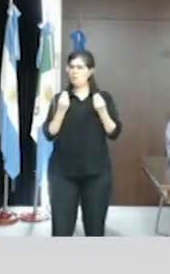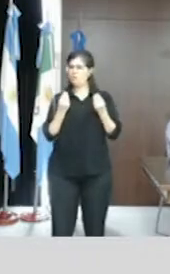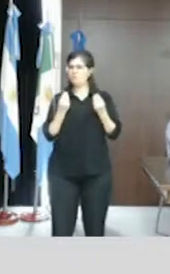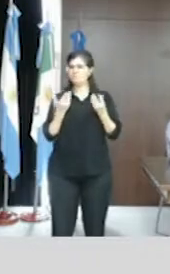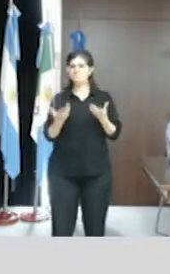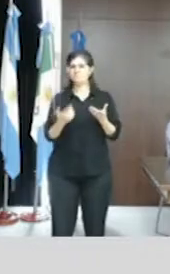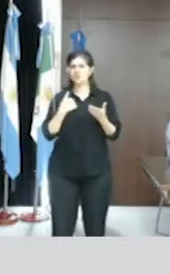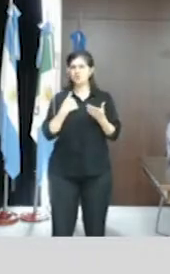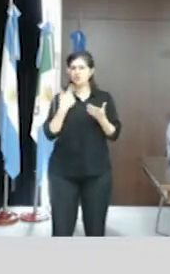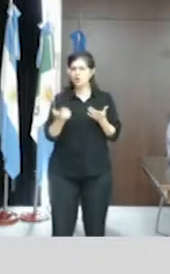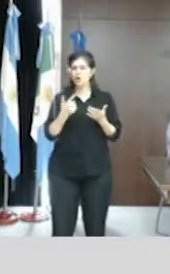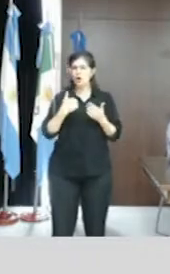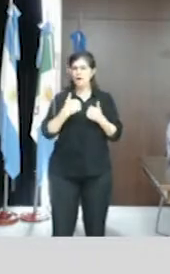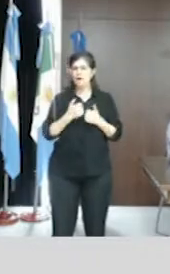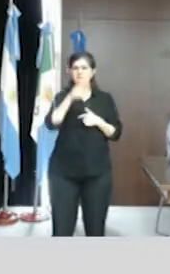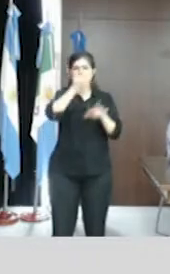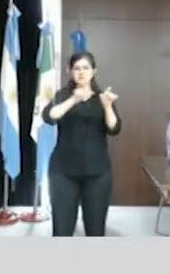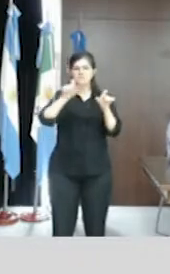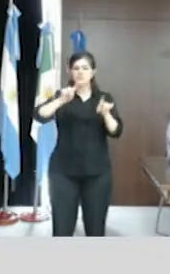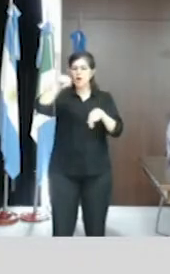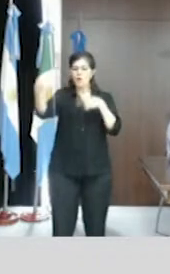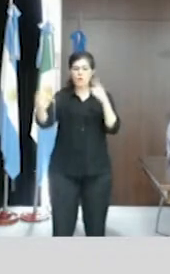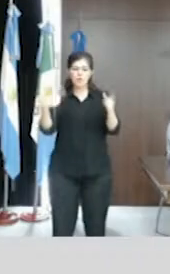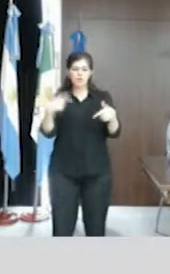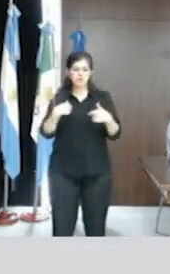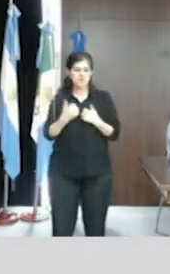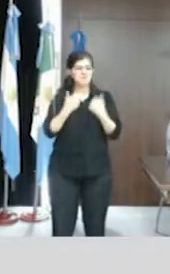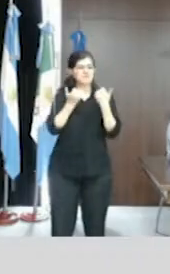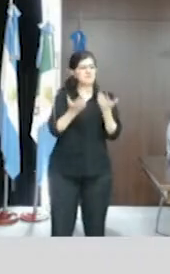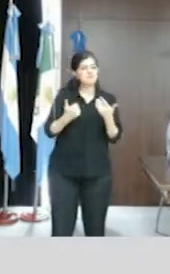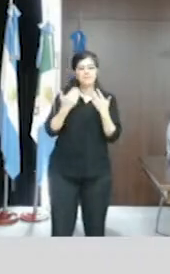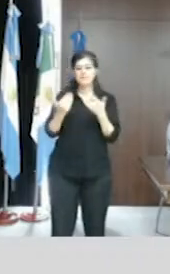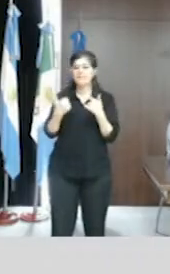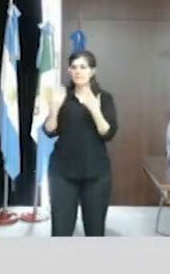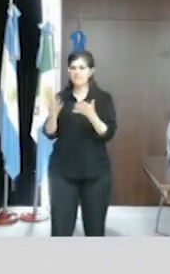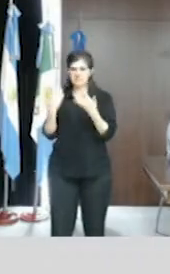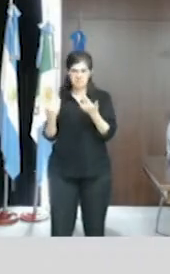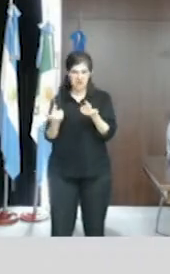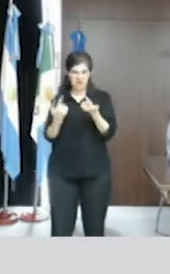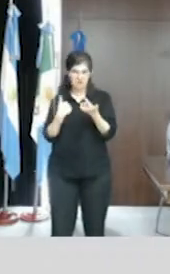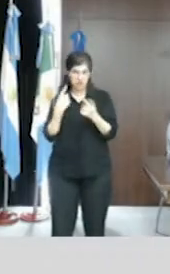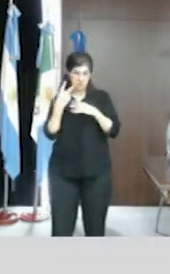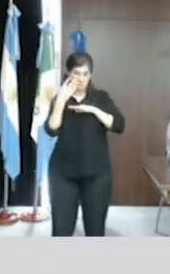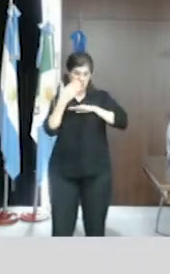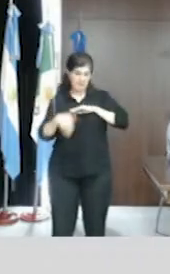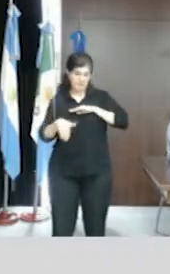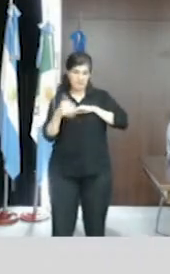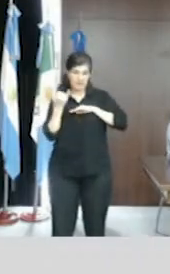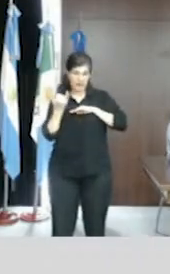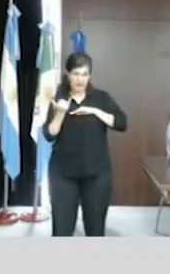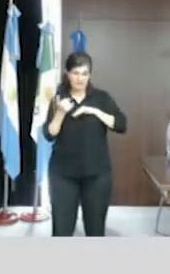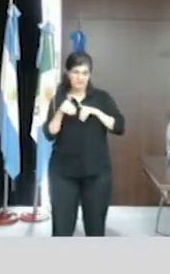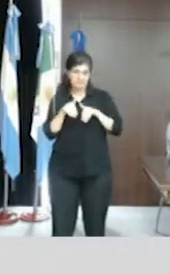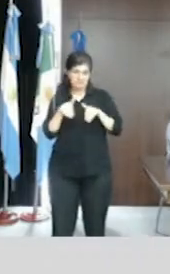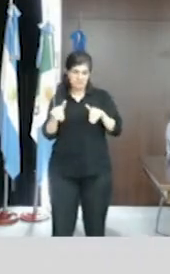capaz de brindarme a otro independientemente de mis limitaciones. Cuando soy capaz de aportar